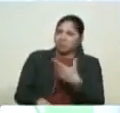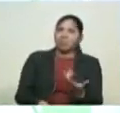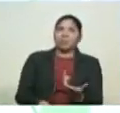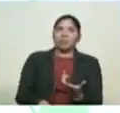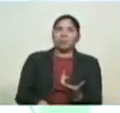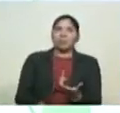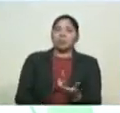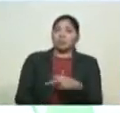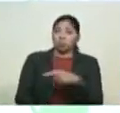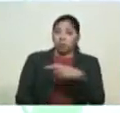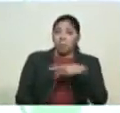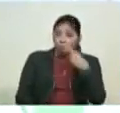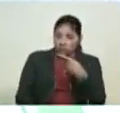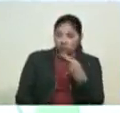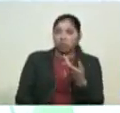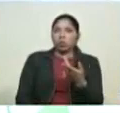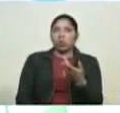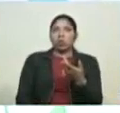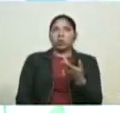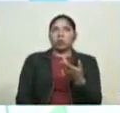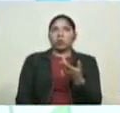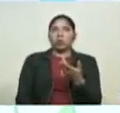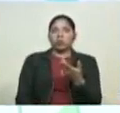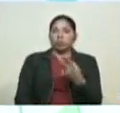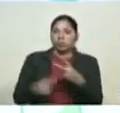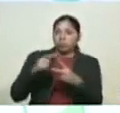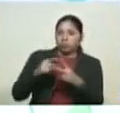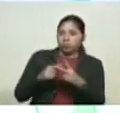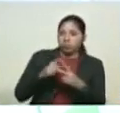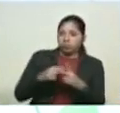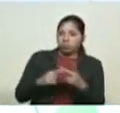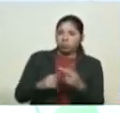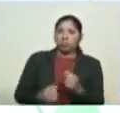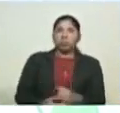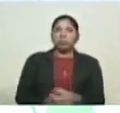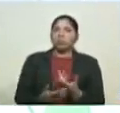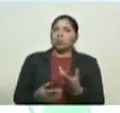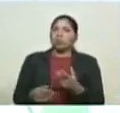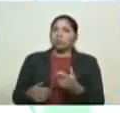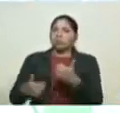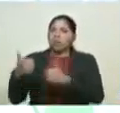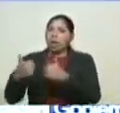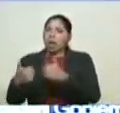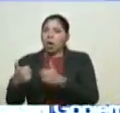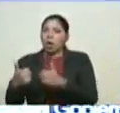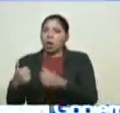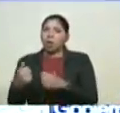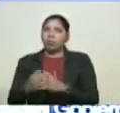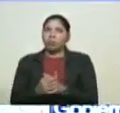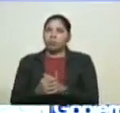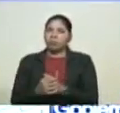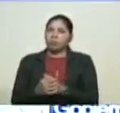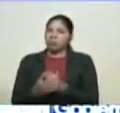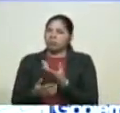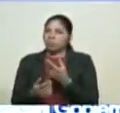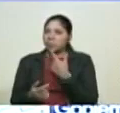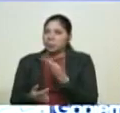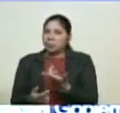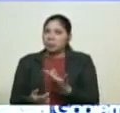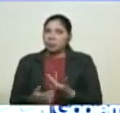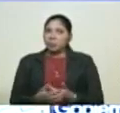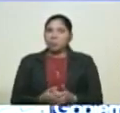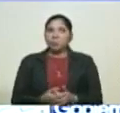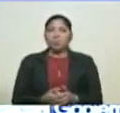como político, como ser humano. Y por el otro lado, ¿qué le dice a sus adversarios? Al mundo le envío que Venezuela es un país